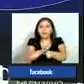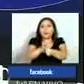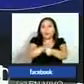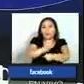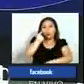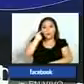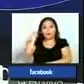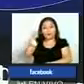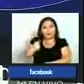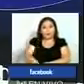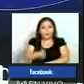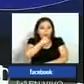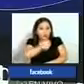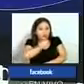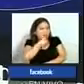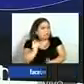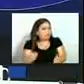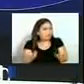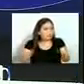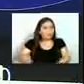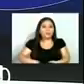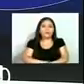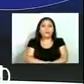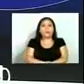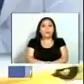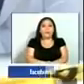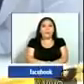informe nos presenta más detalles.